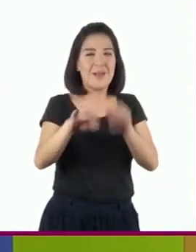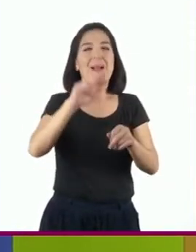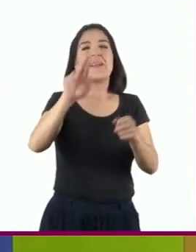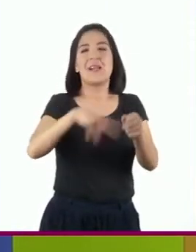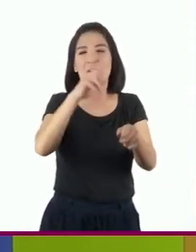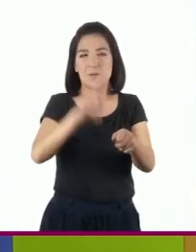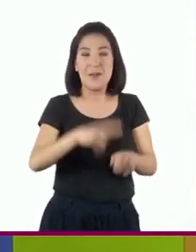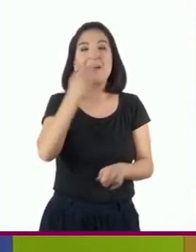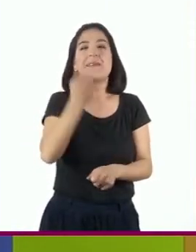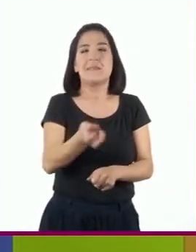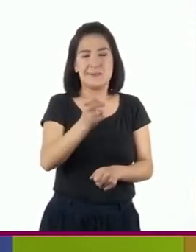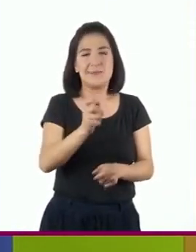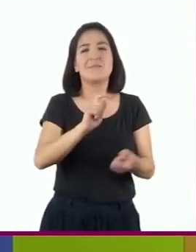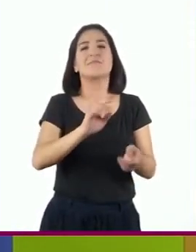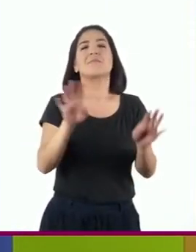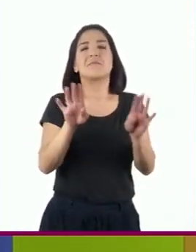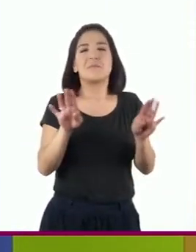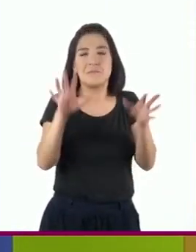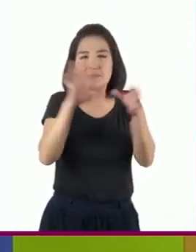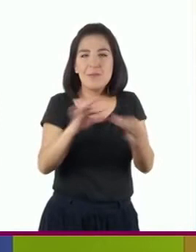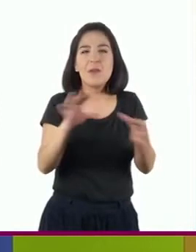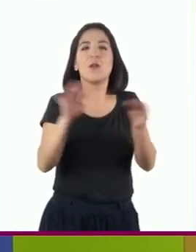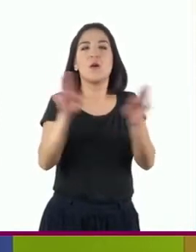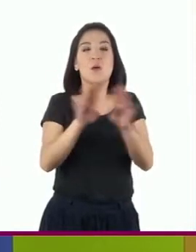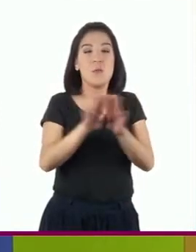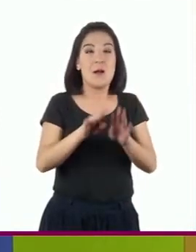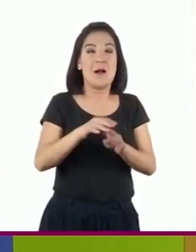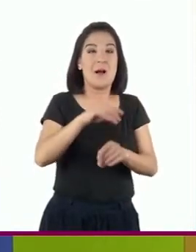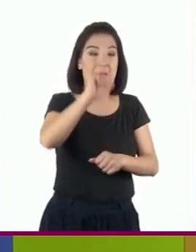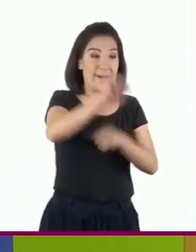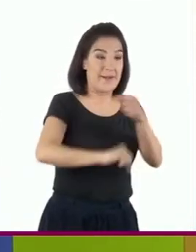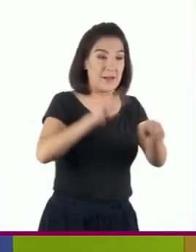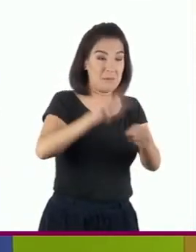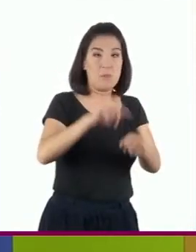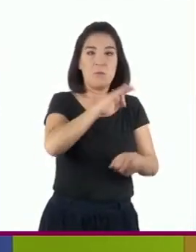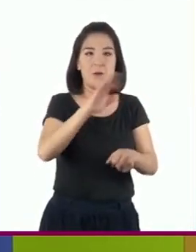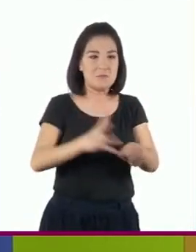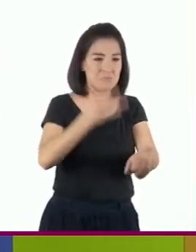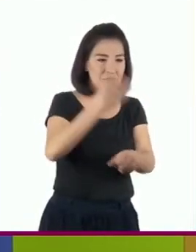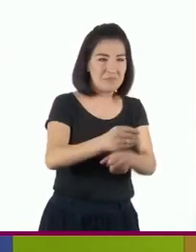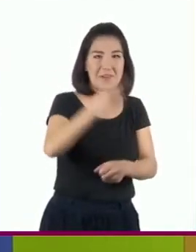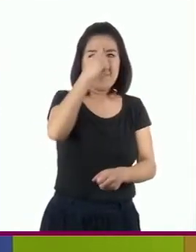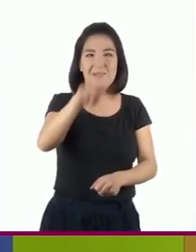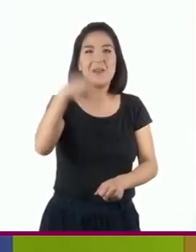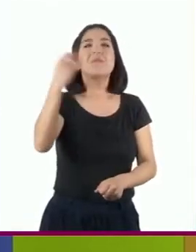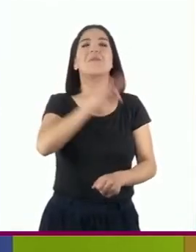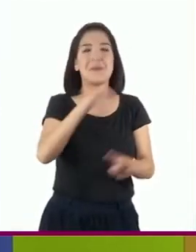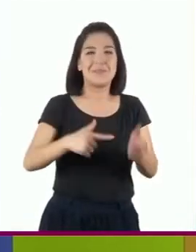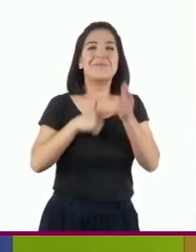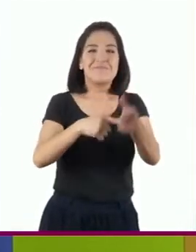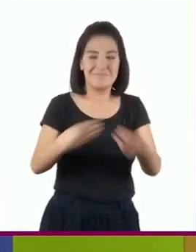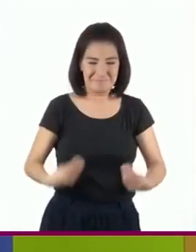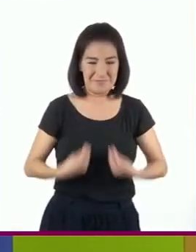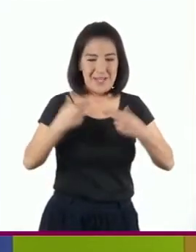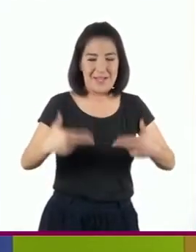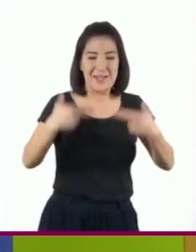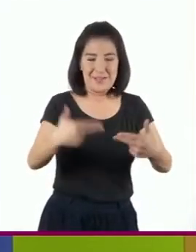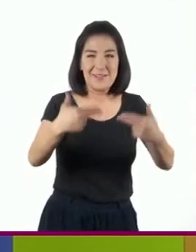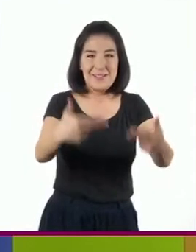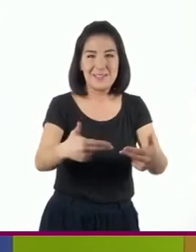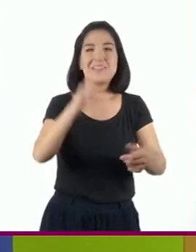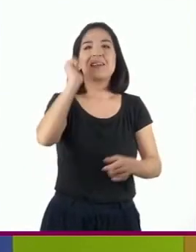pueden romper semillas grandes y los más pequeños comen insectos y semillas tiernas. Lo anterior se